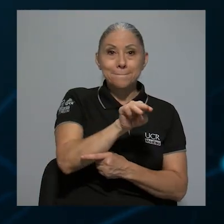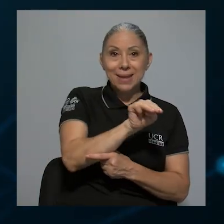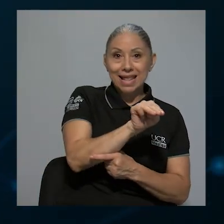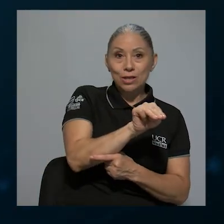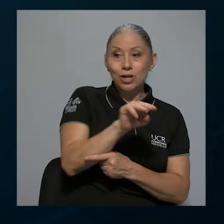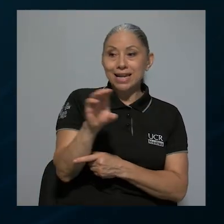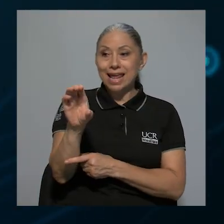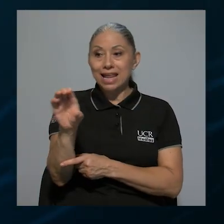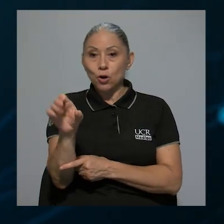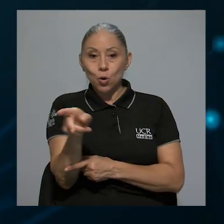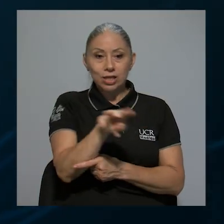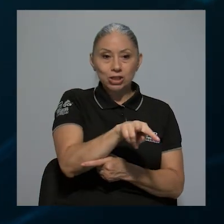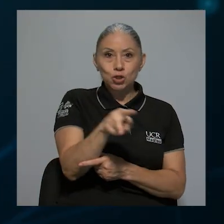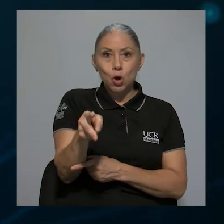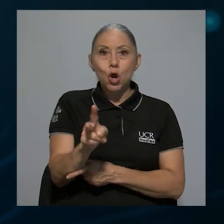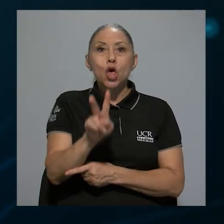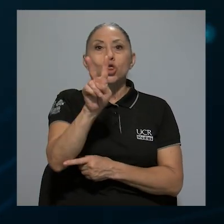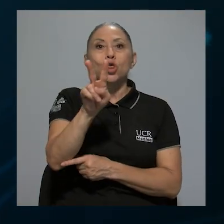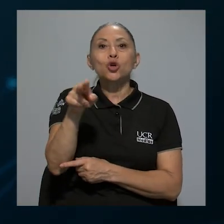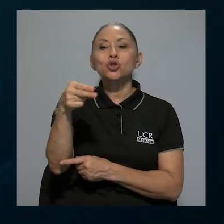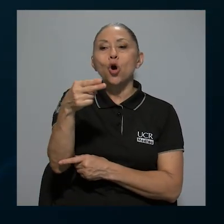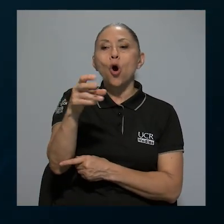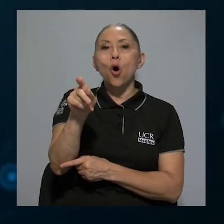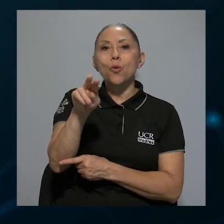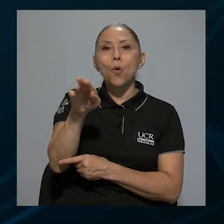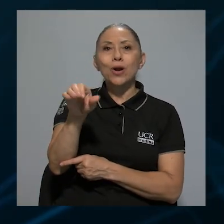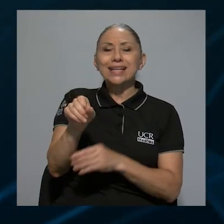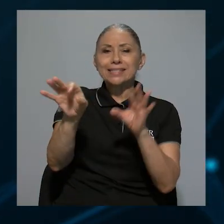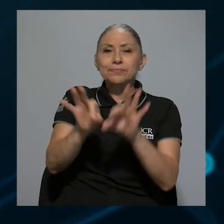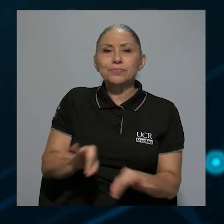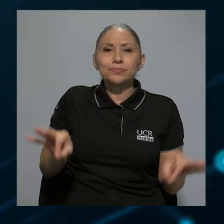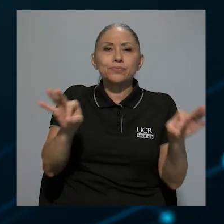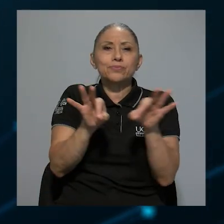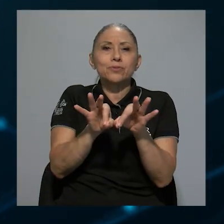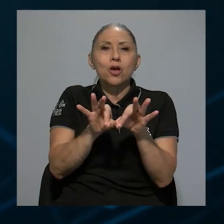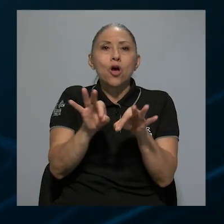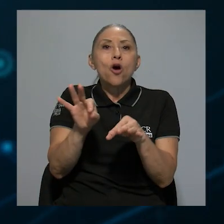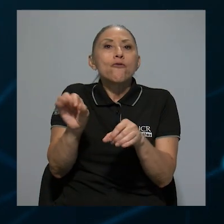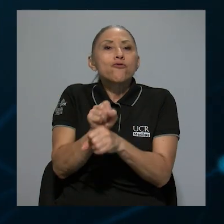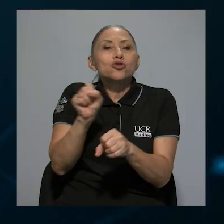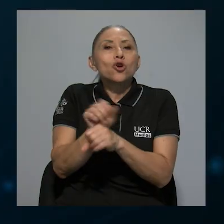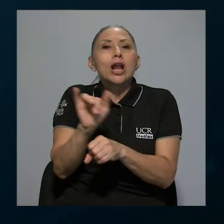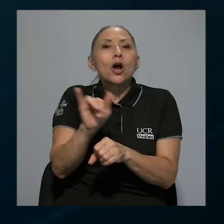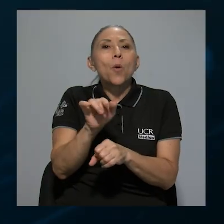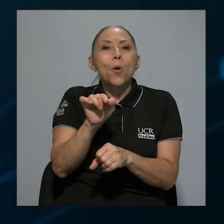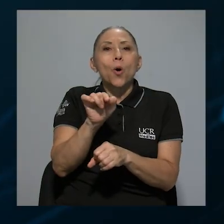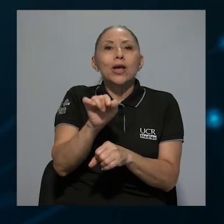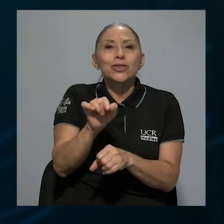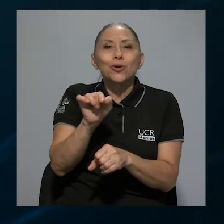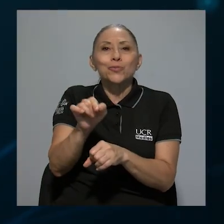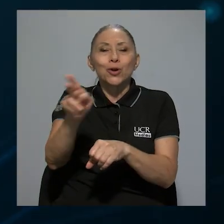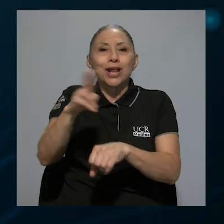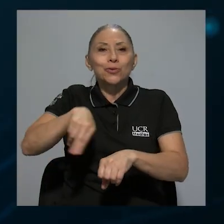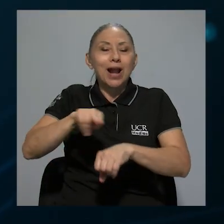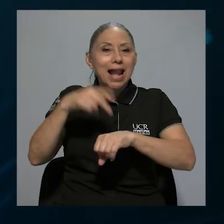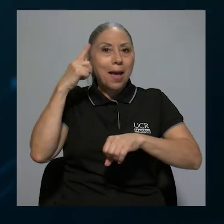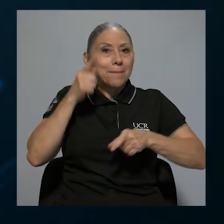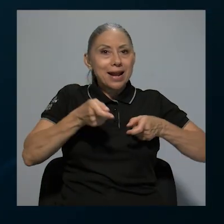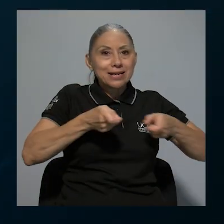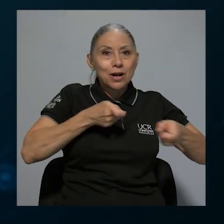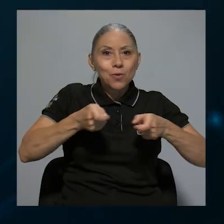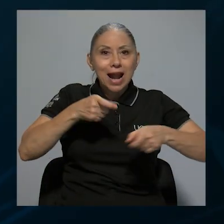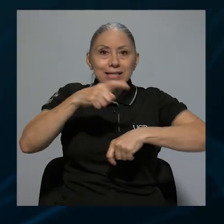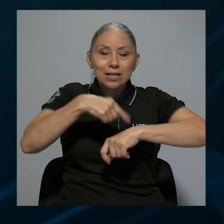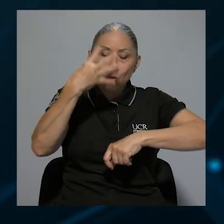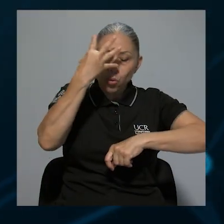La melatonina y el cortisol son dos hormonas clave que funcionan como un interruptor natural para regular el ciclo de sueño y vigilia